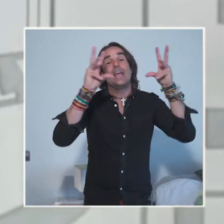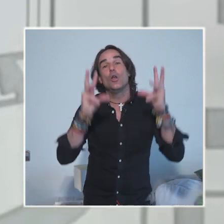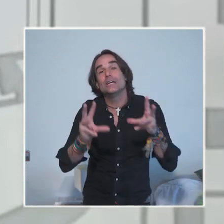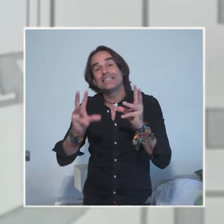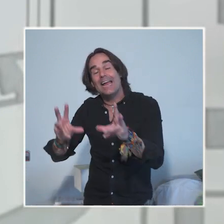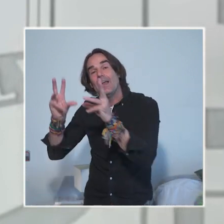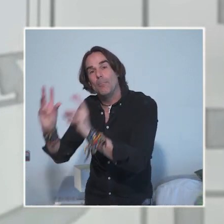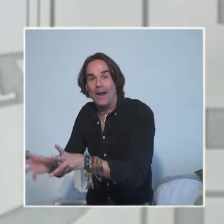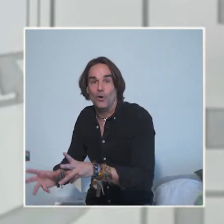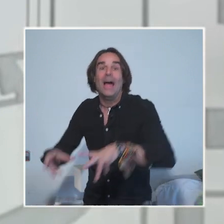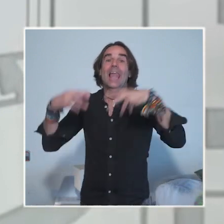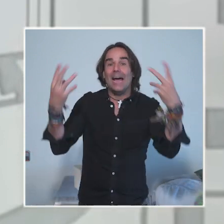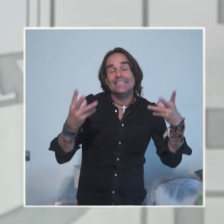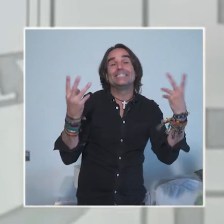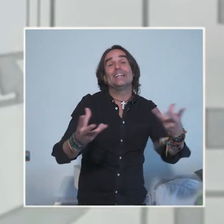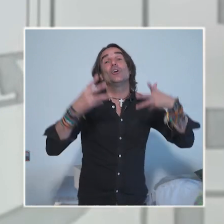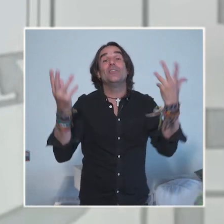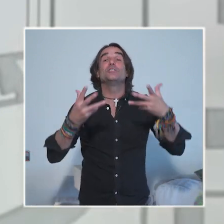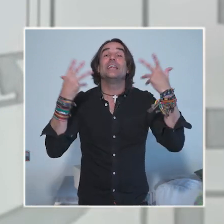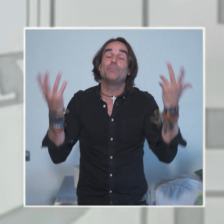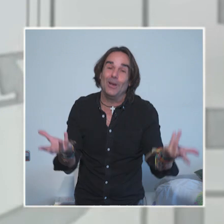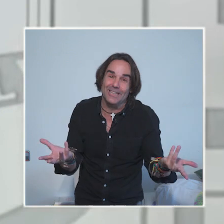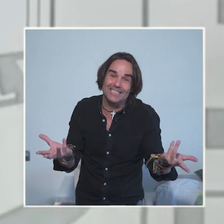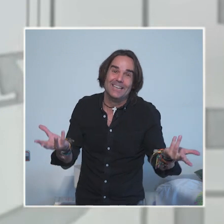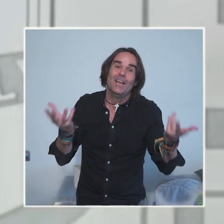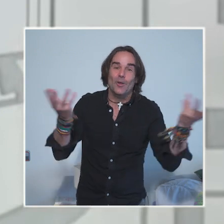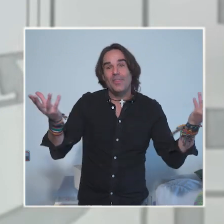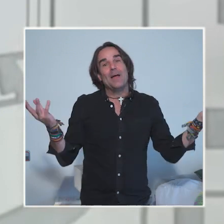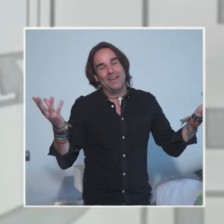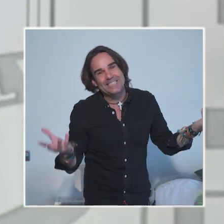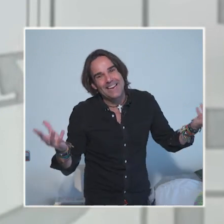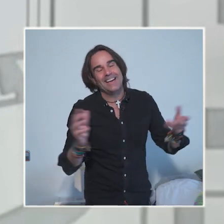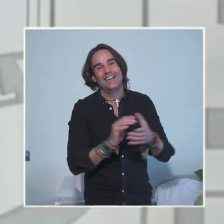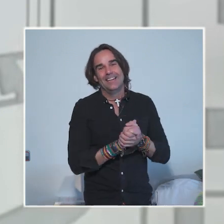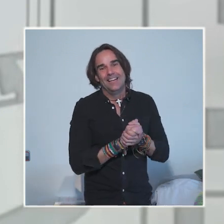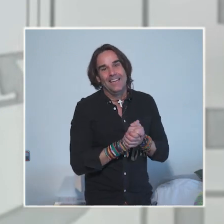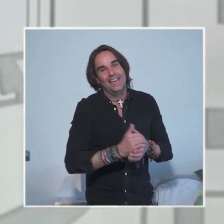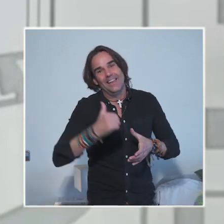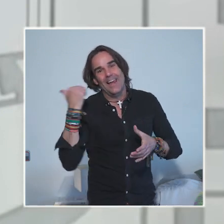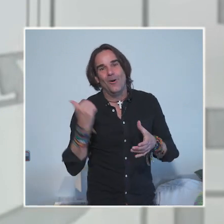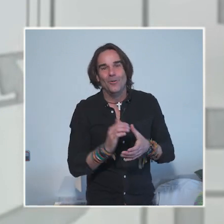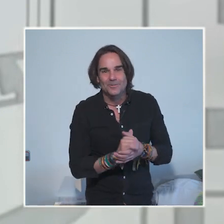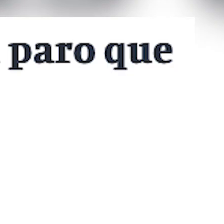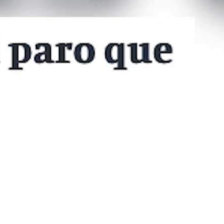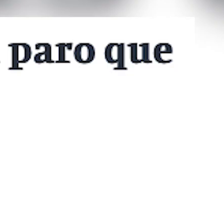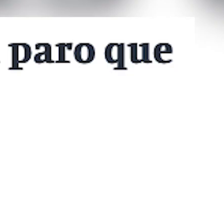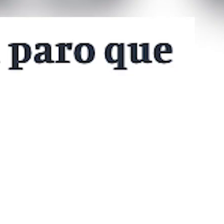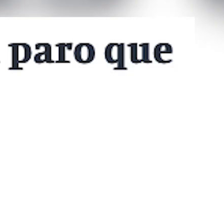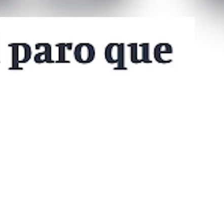gente no está en el paro. La gente está tocándose las pelotas. Lo dice la ministra y el de al lado.